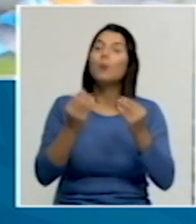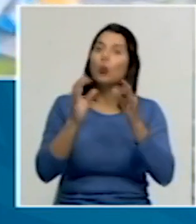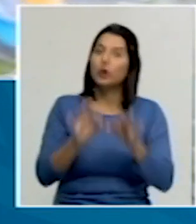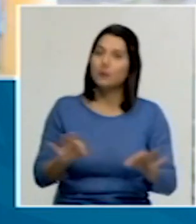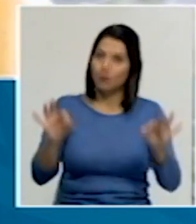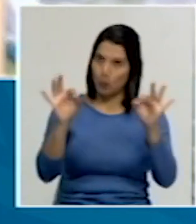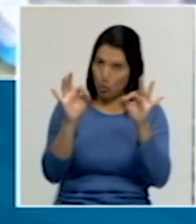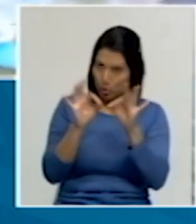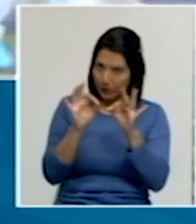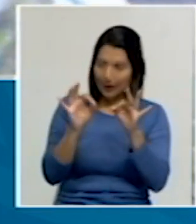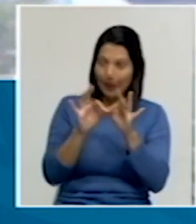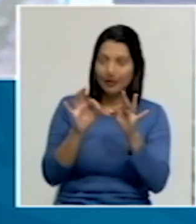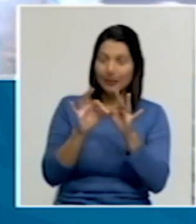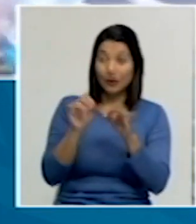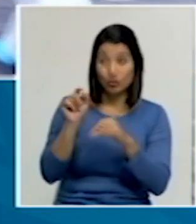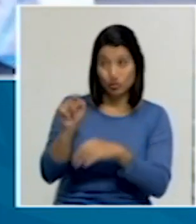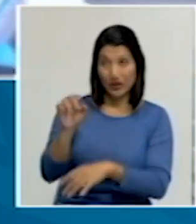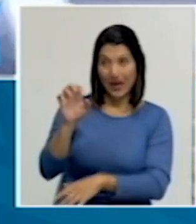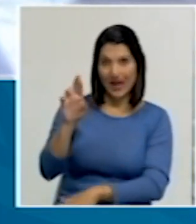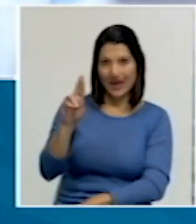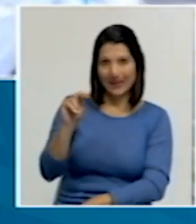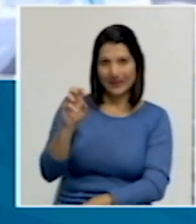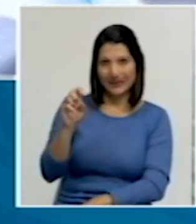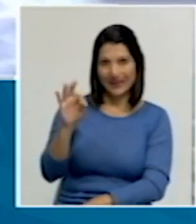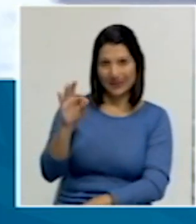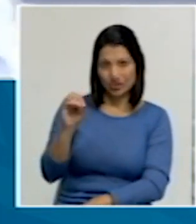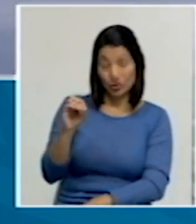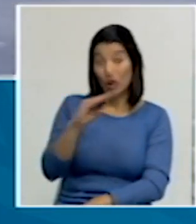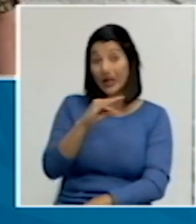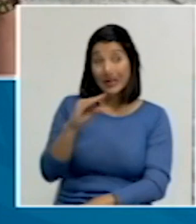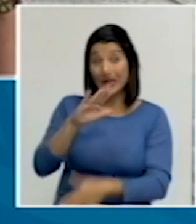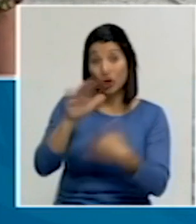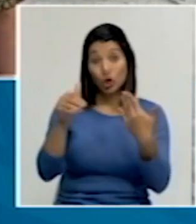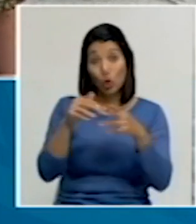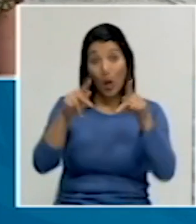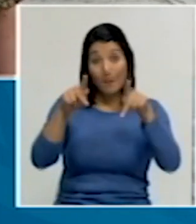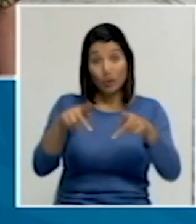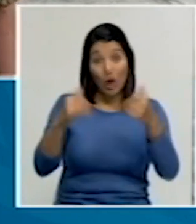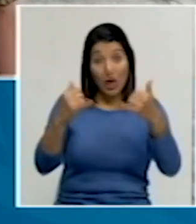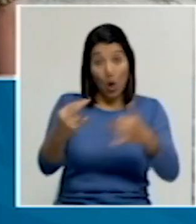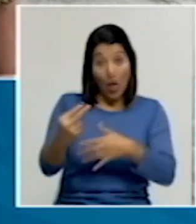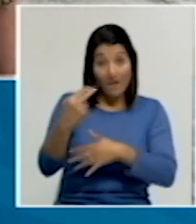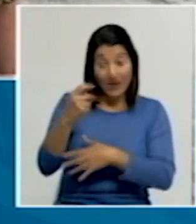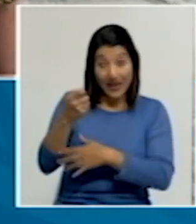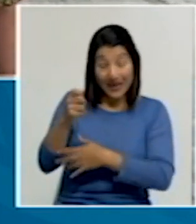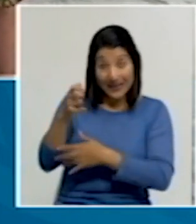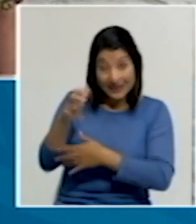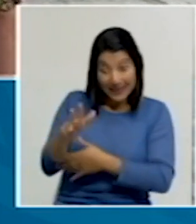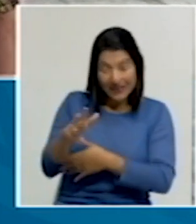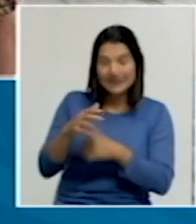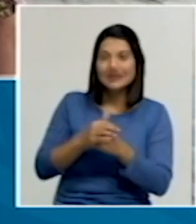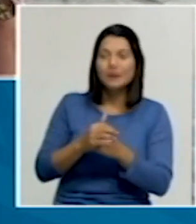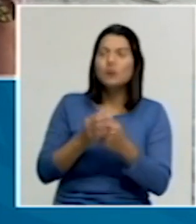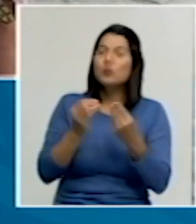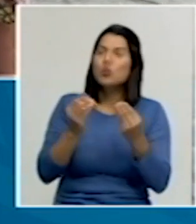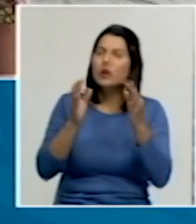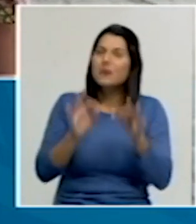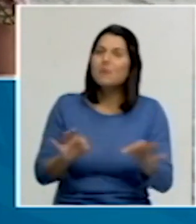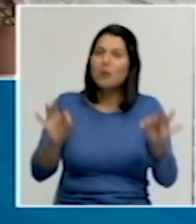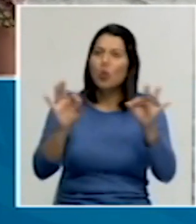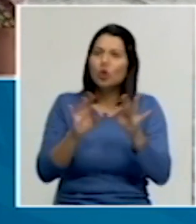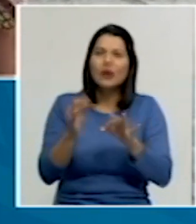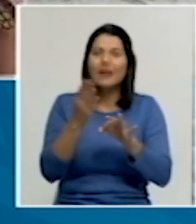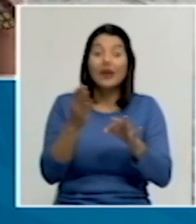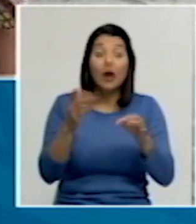y audiencia de Canal 13, es que este incremento de casos no se ve acompañado de